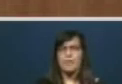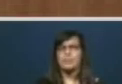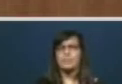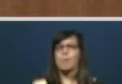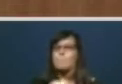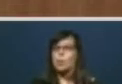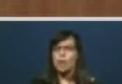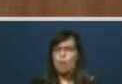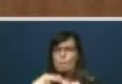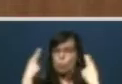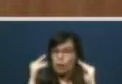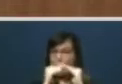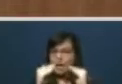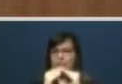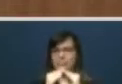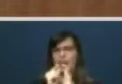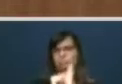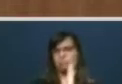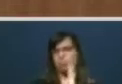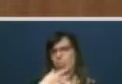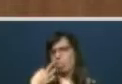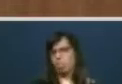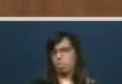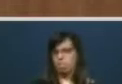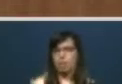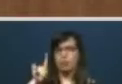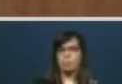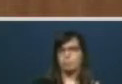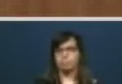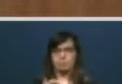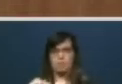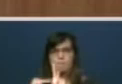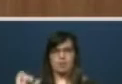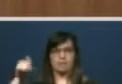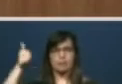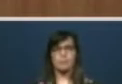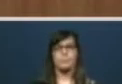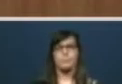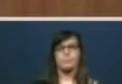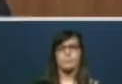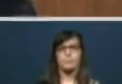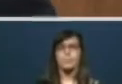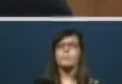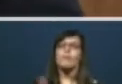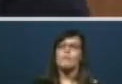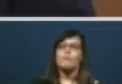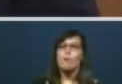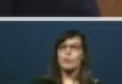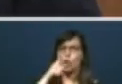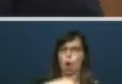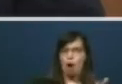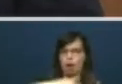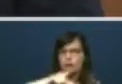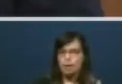y ha adoptado nuestra regulación al nuevo plan estatal su marco lo completa un programa de fomento del alquiler que orienta y